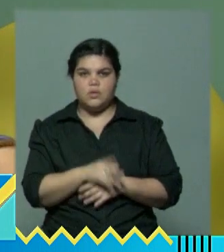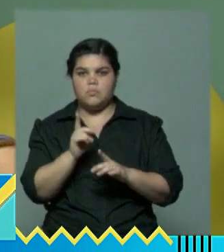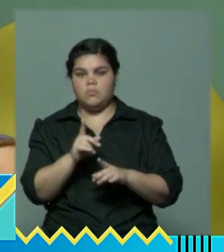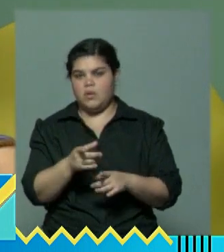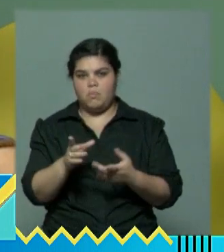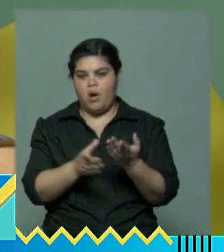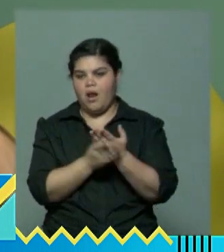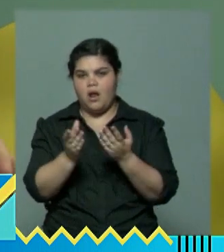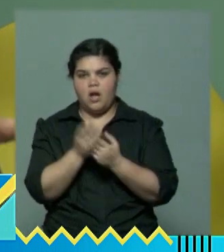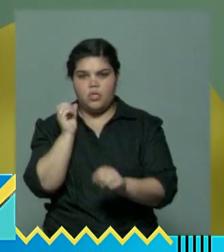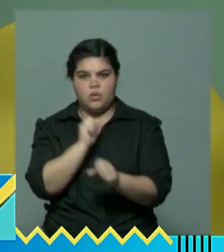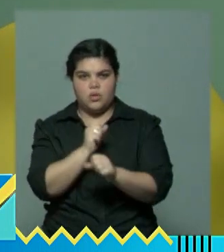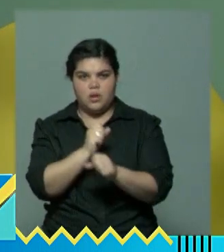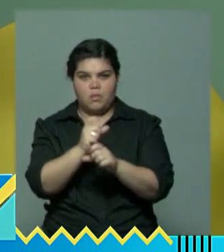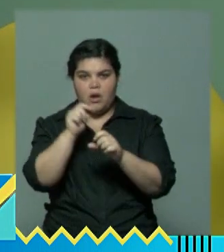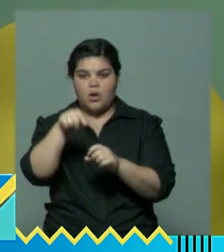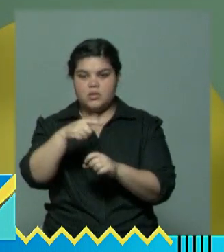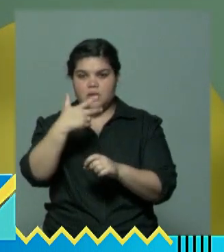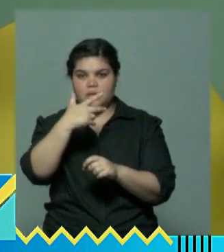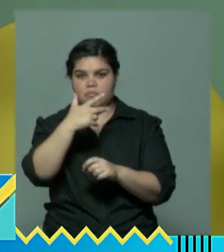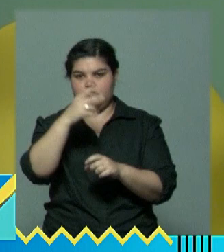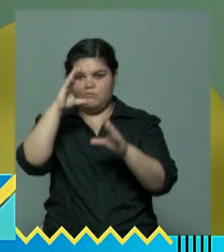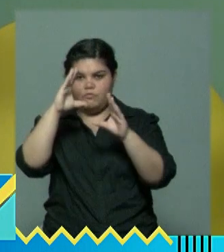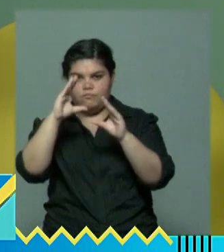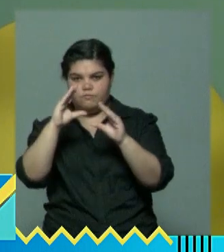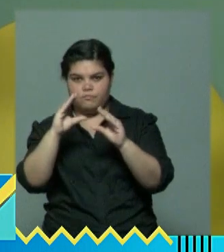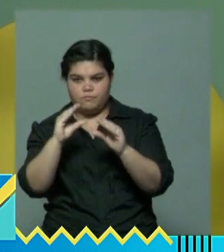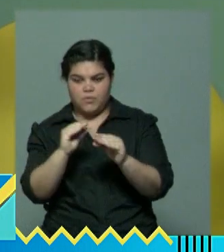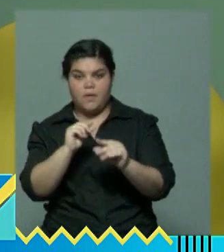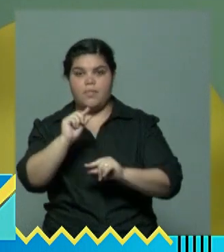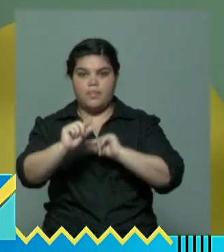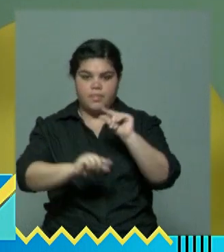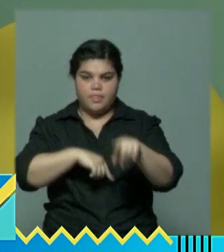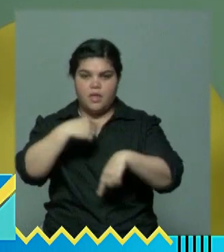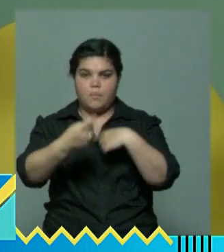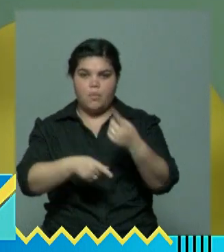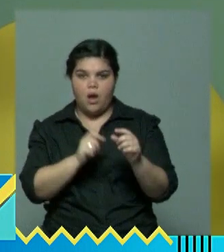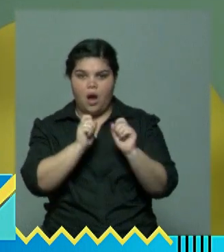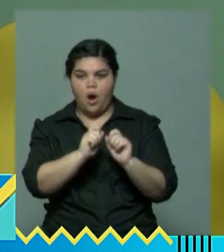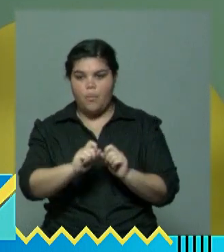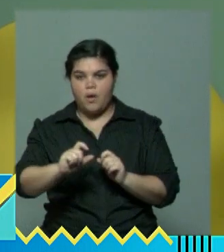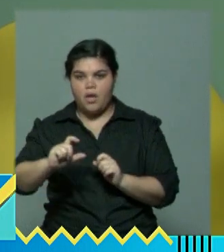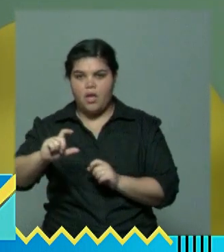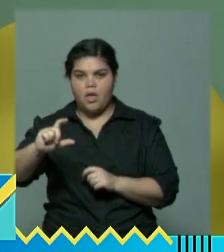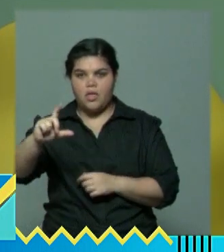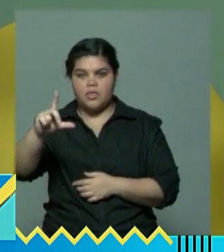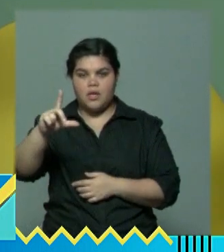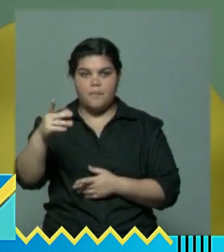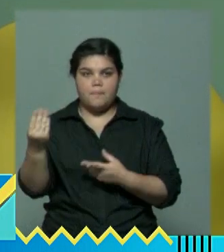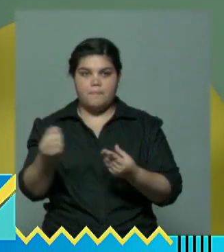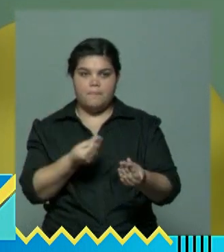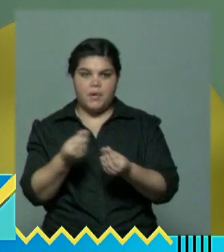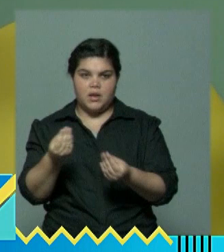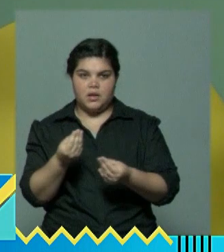laboral, reducírselo a eso e ir aumentándolo paulatinamente ese salario para que los salarios